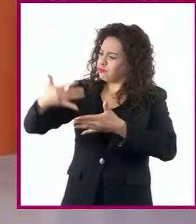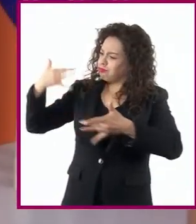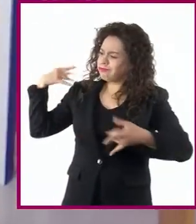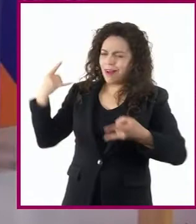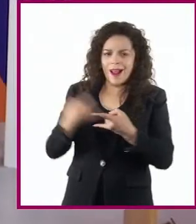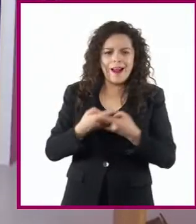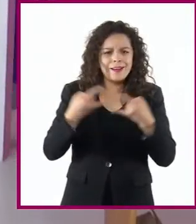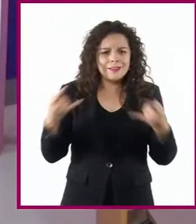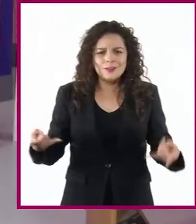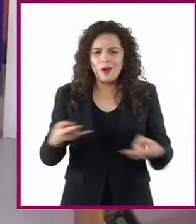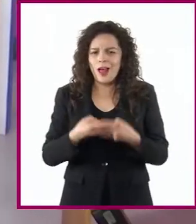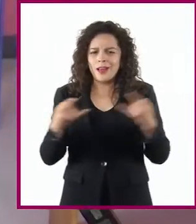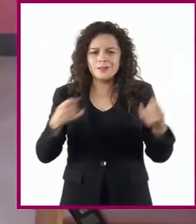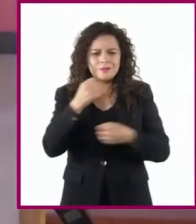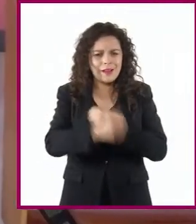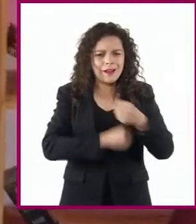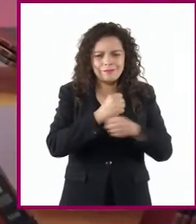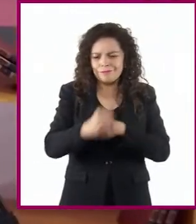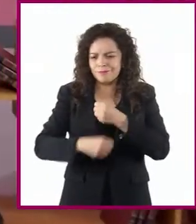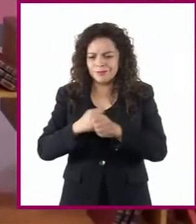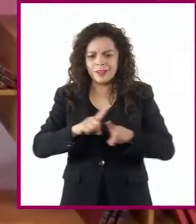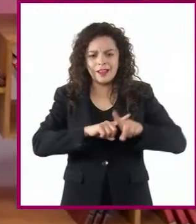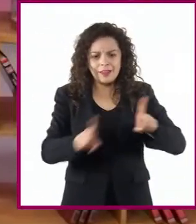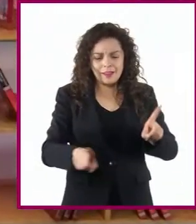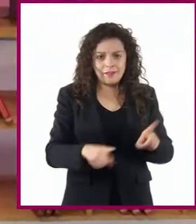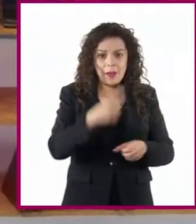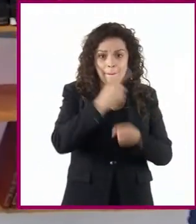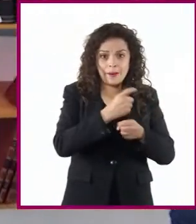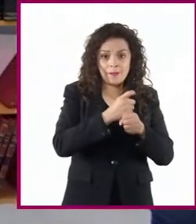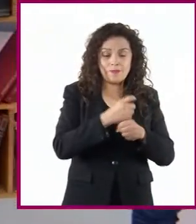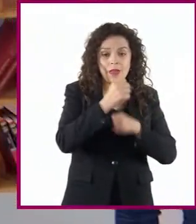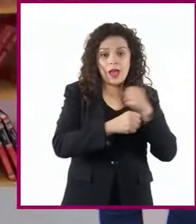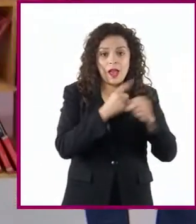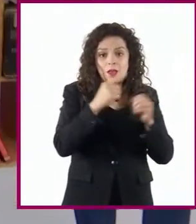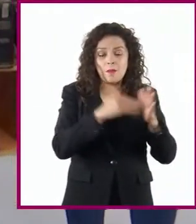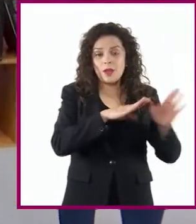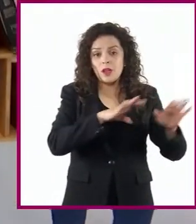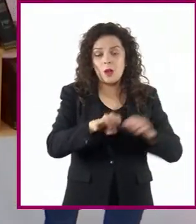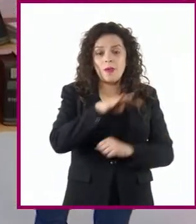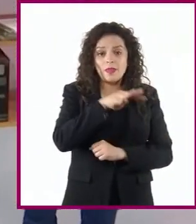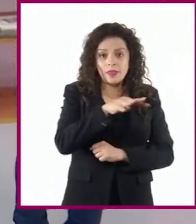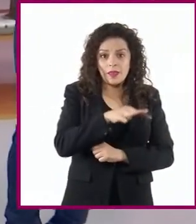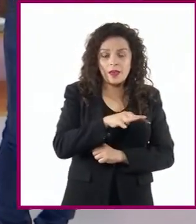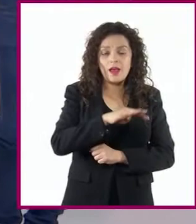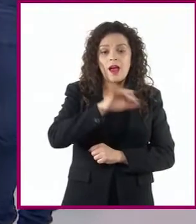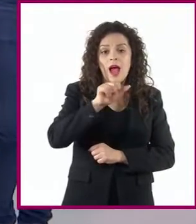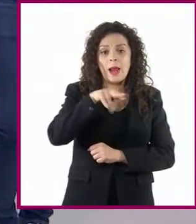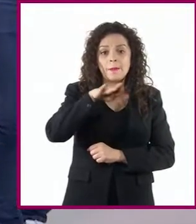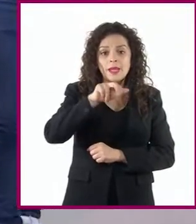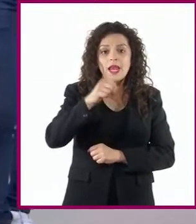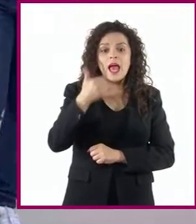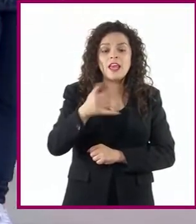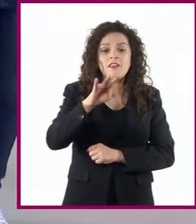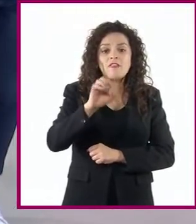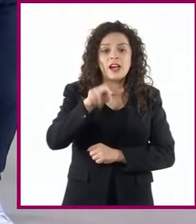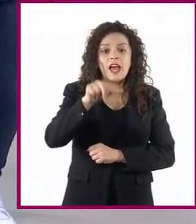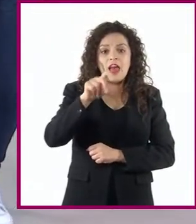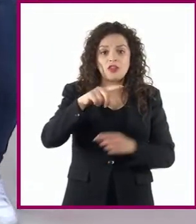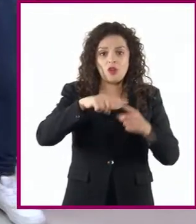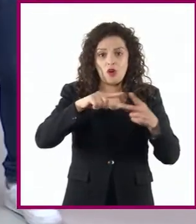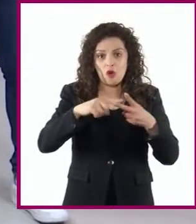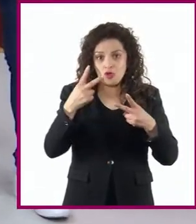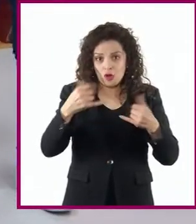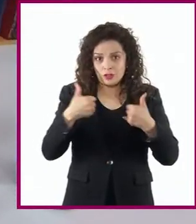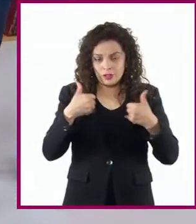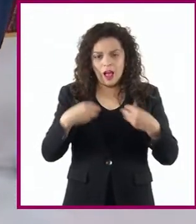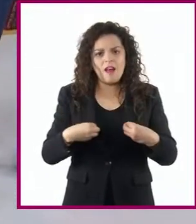acto transcurre en un día de 1919. Carmina y Fernando, 2 jóvenes que viven en un modesto